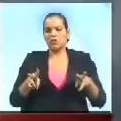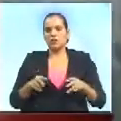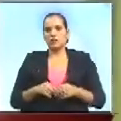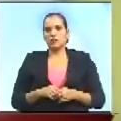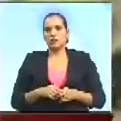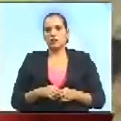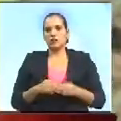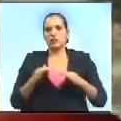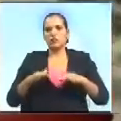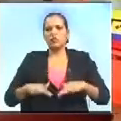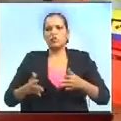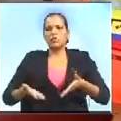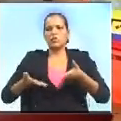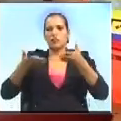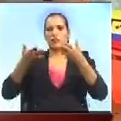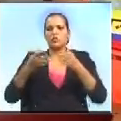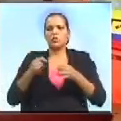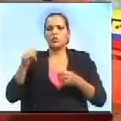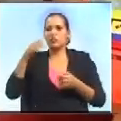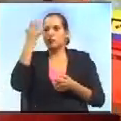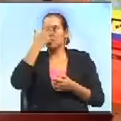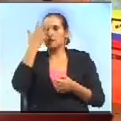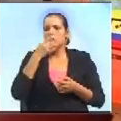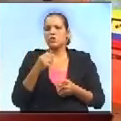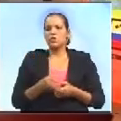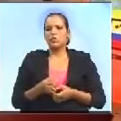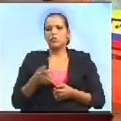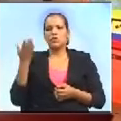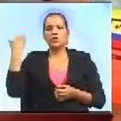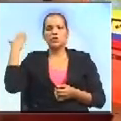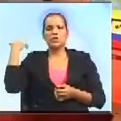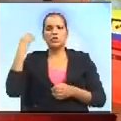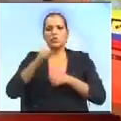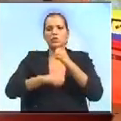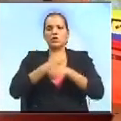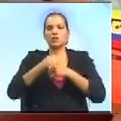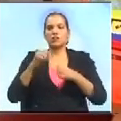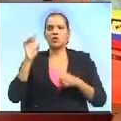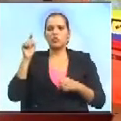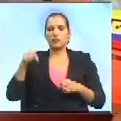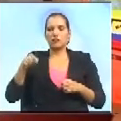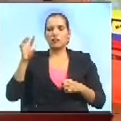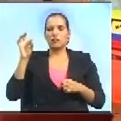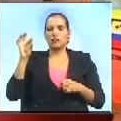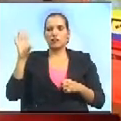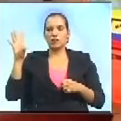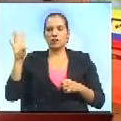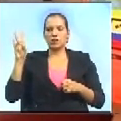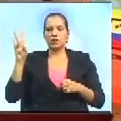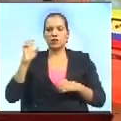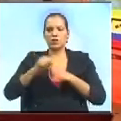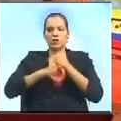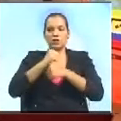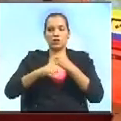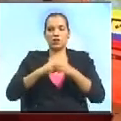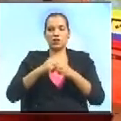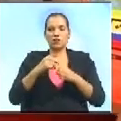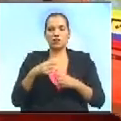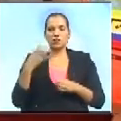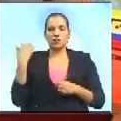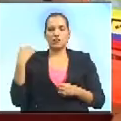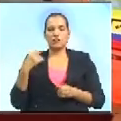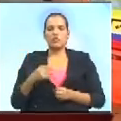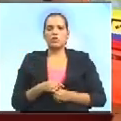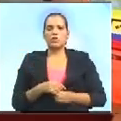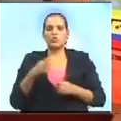e inundaciones. En Esmeraldas se generaron en el año 97-98 con el evento El Niño último, el